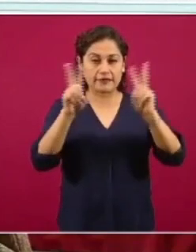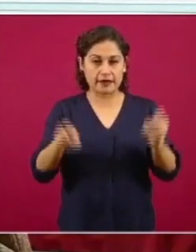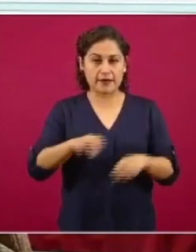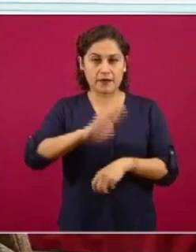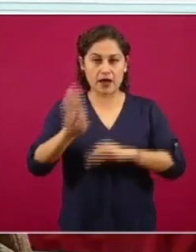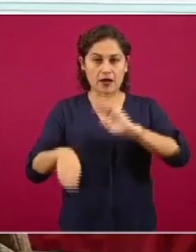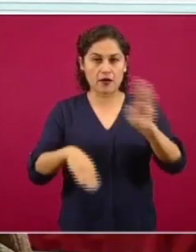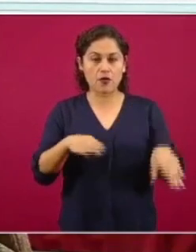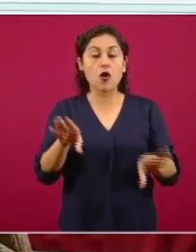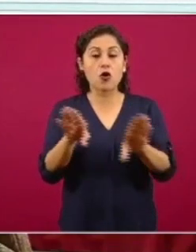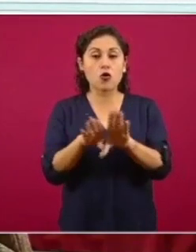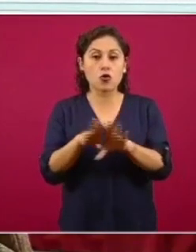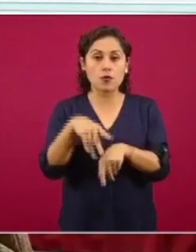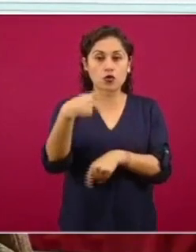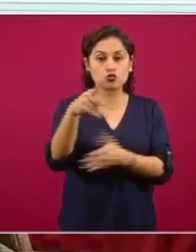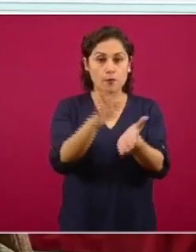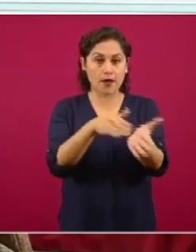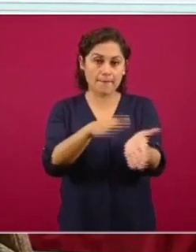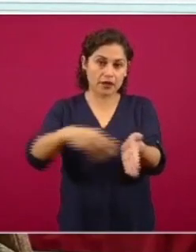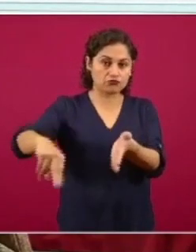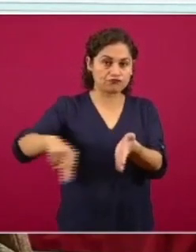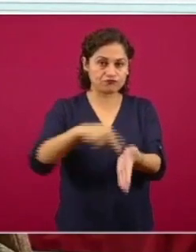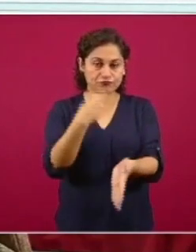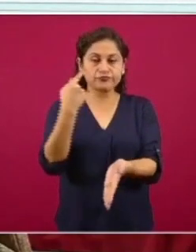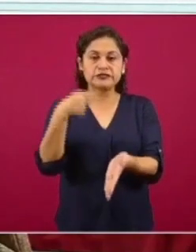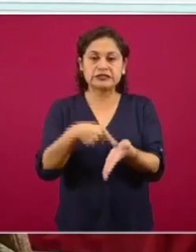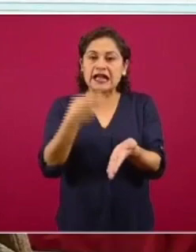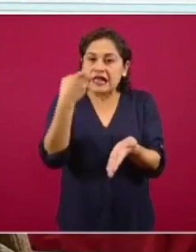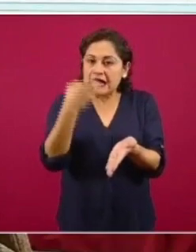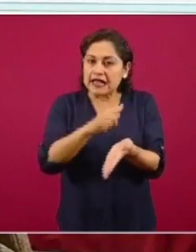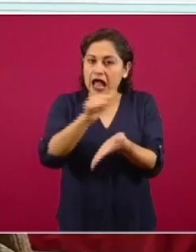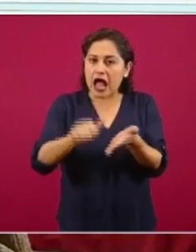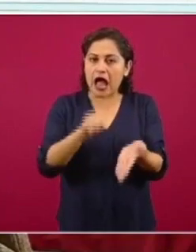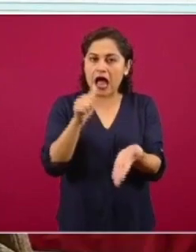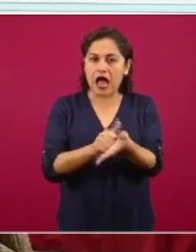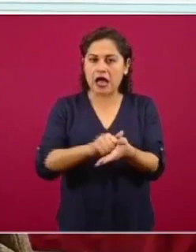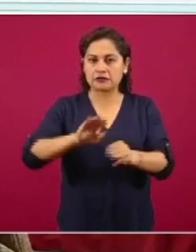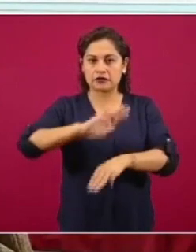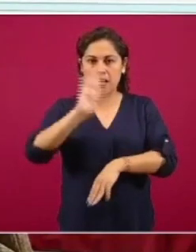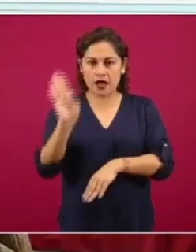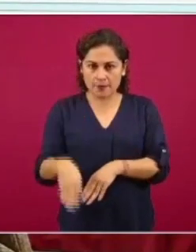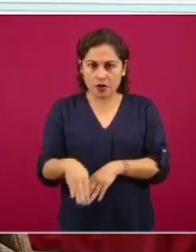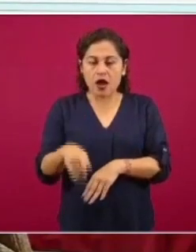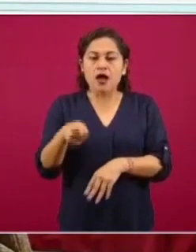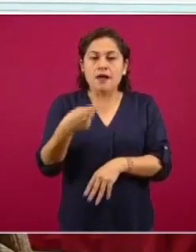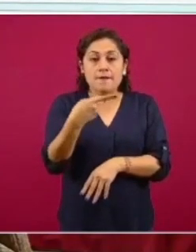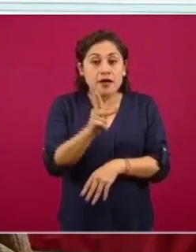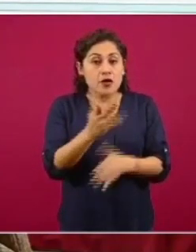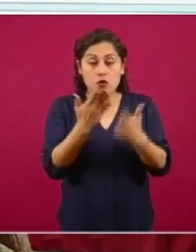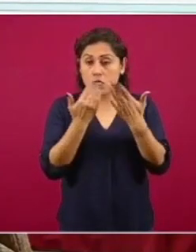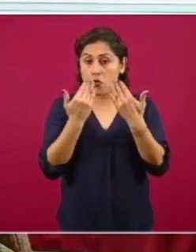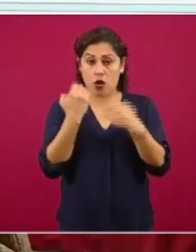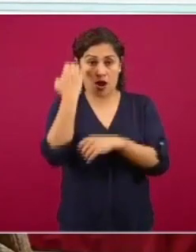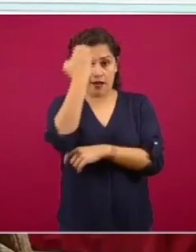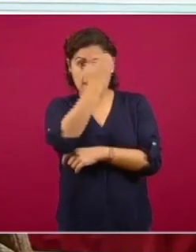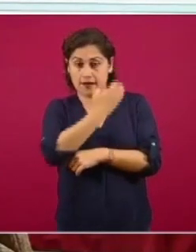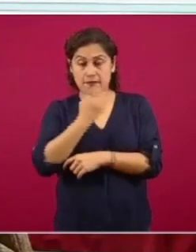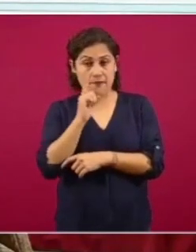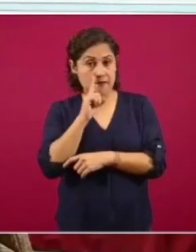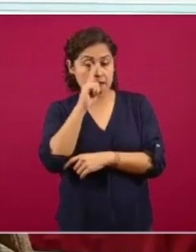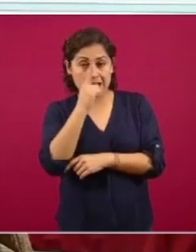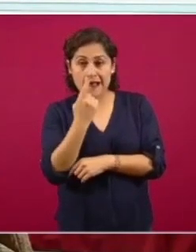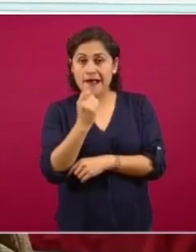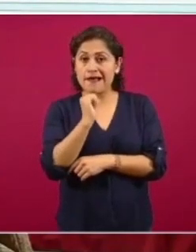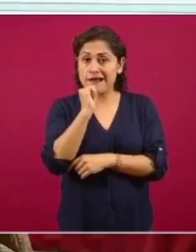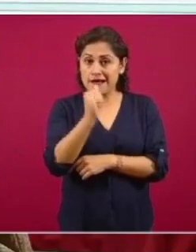los expedientes en aquellas personas que fallecieron sin muestra, pero que posiblemente por